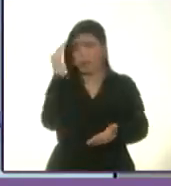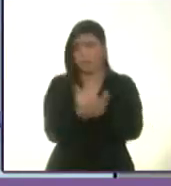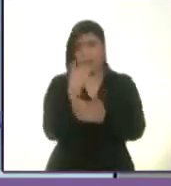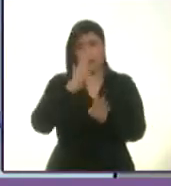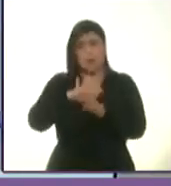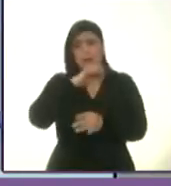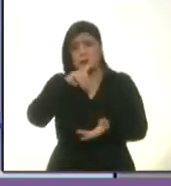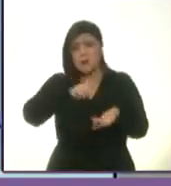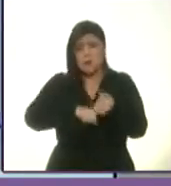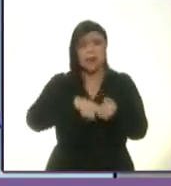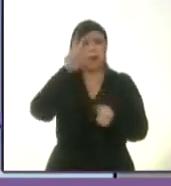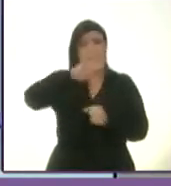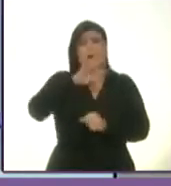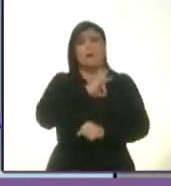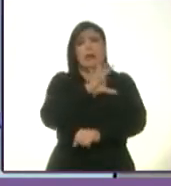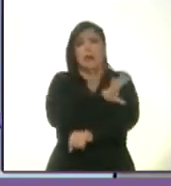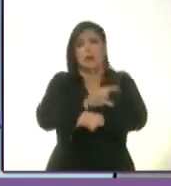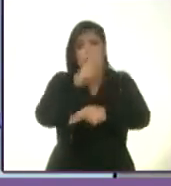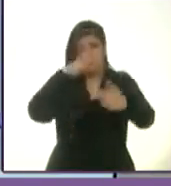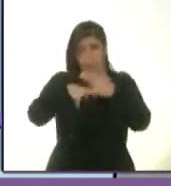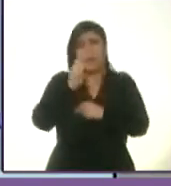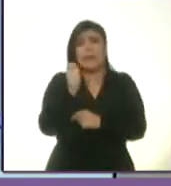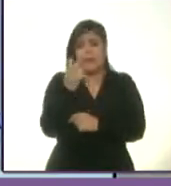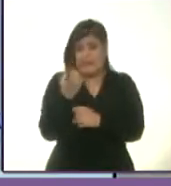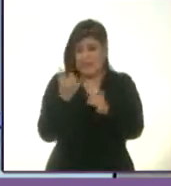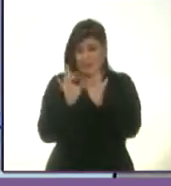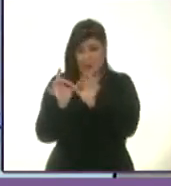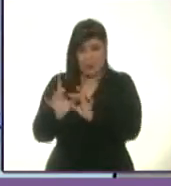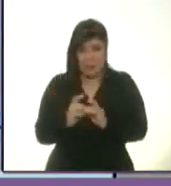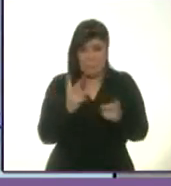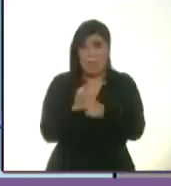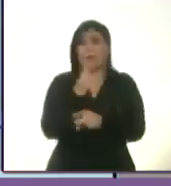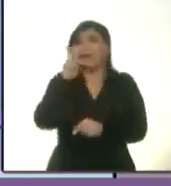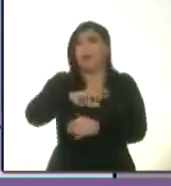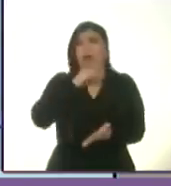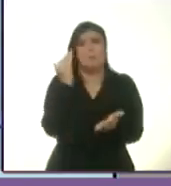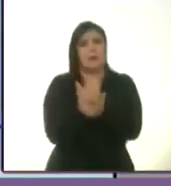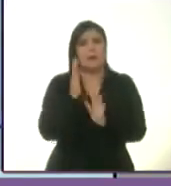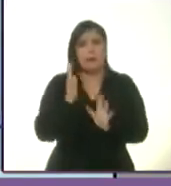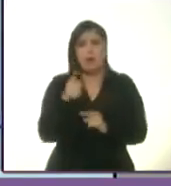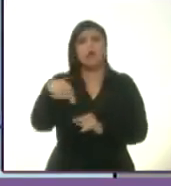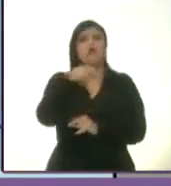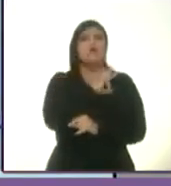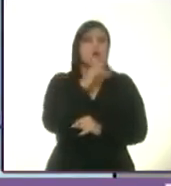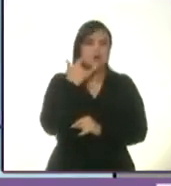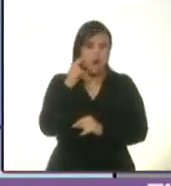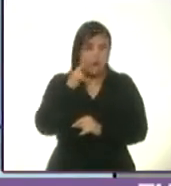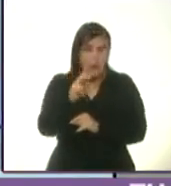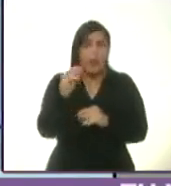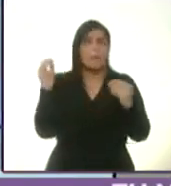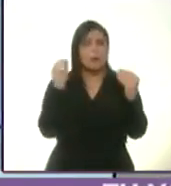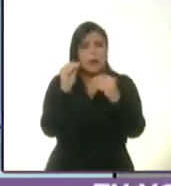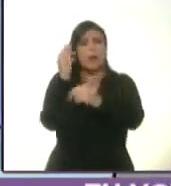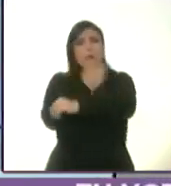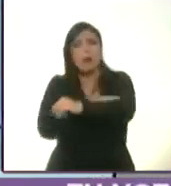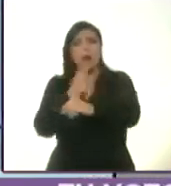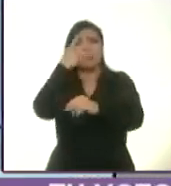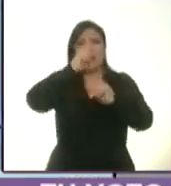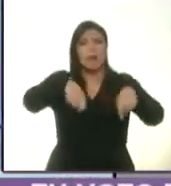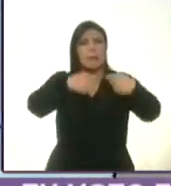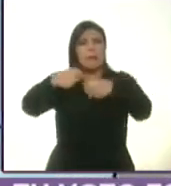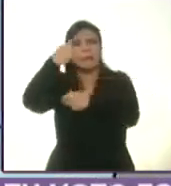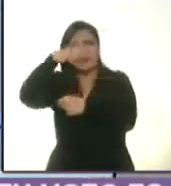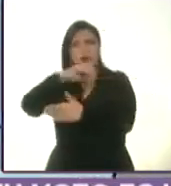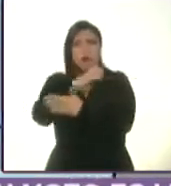transparente en donde estas cosas nunca se den porque ustedes van a poderle dar seguimiento a las licitaciones de forma digital